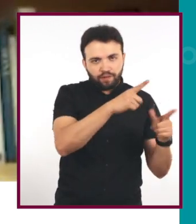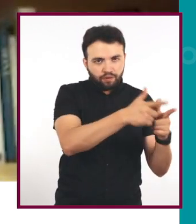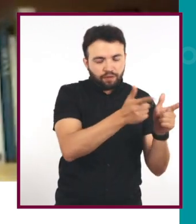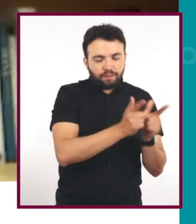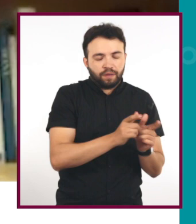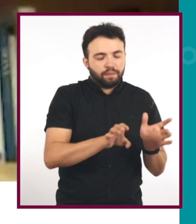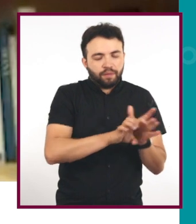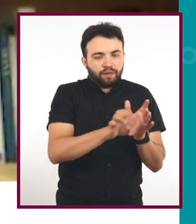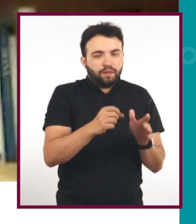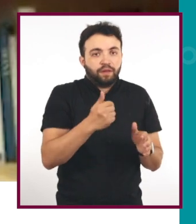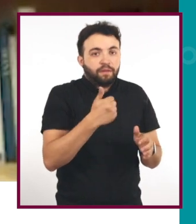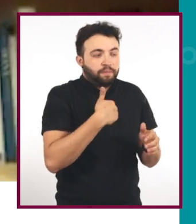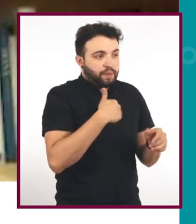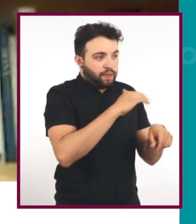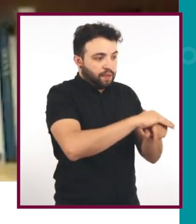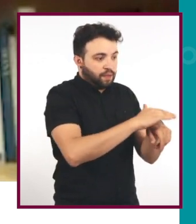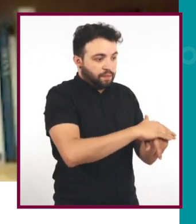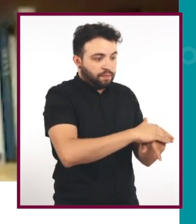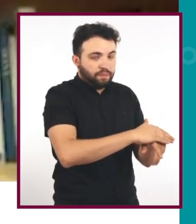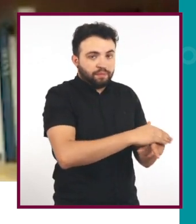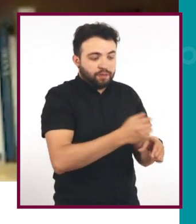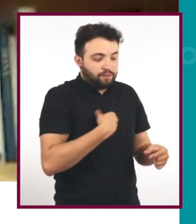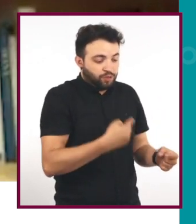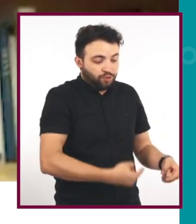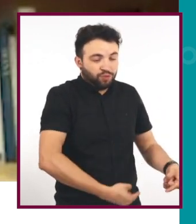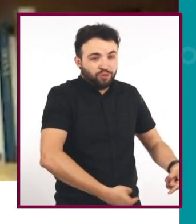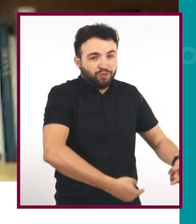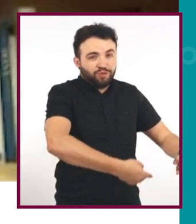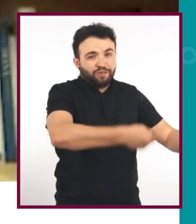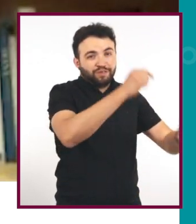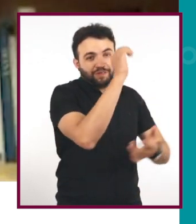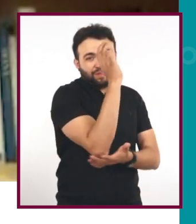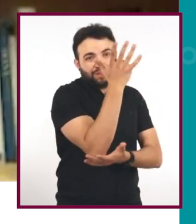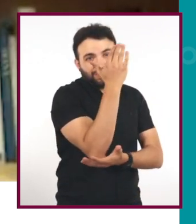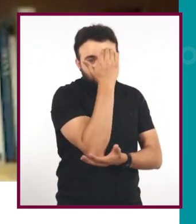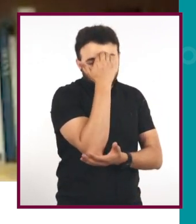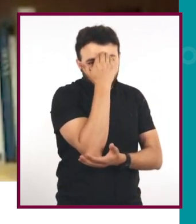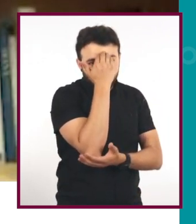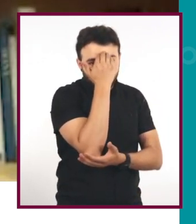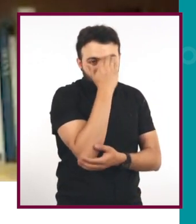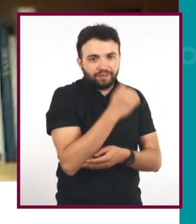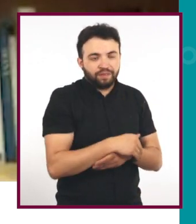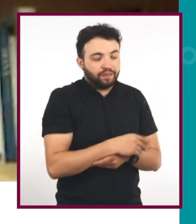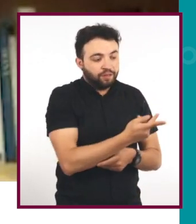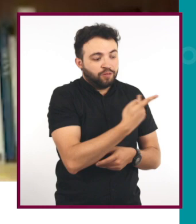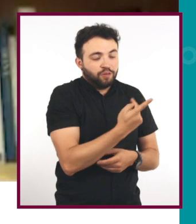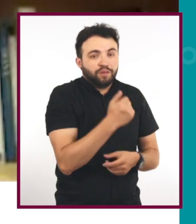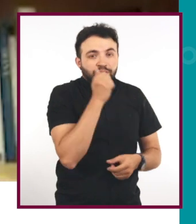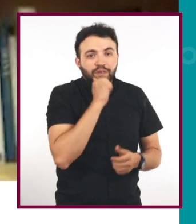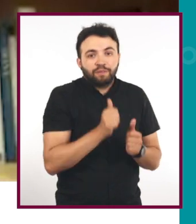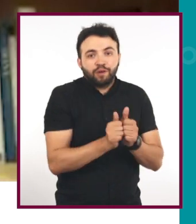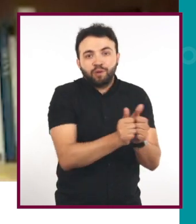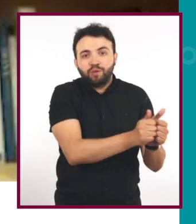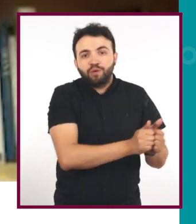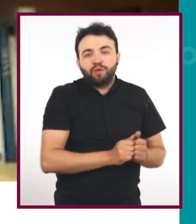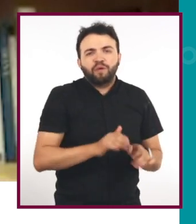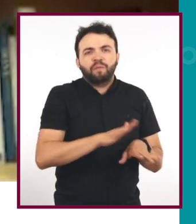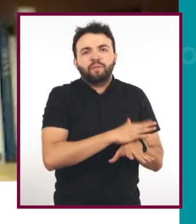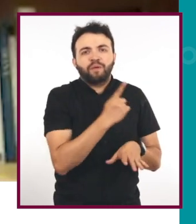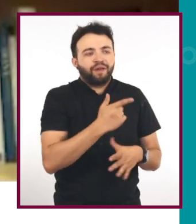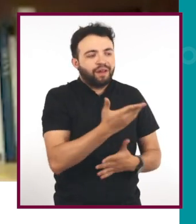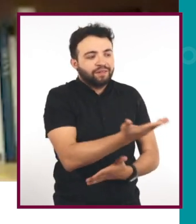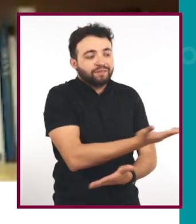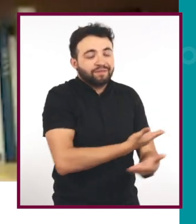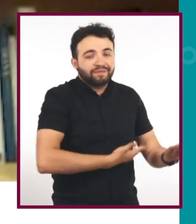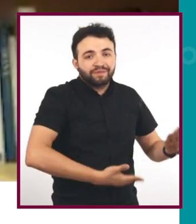Bueno, mira, tengo diferentes grupos, te voy a decir. Tengo una amiga que estamos desde el kinder, nos conocemos y seguimos juntas porque